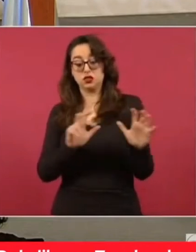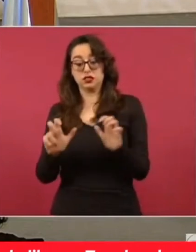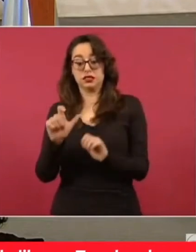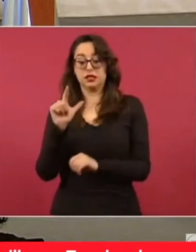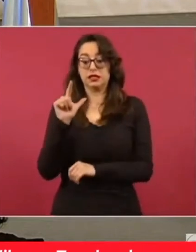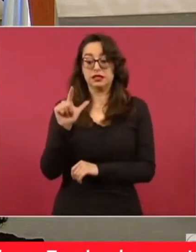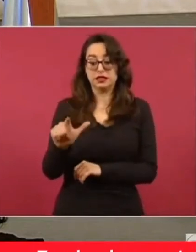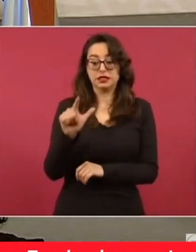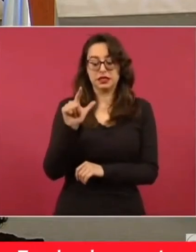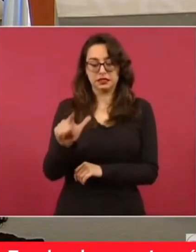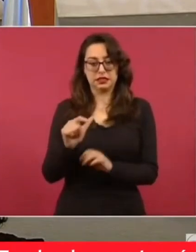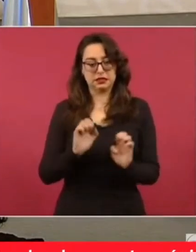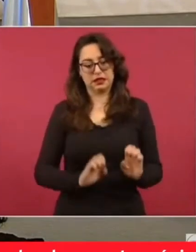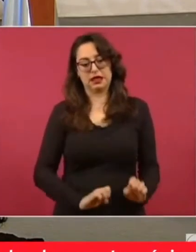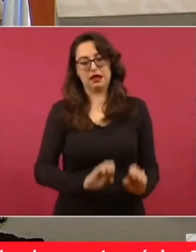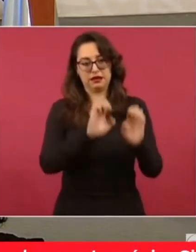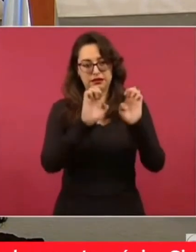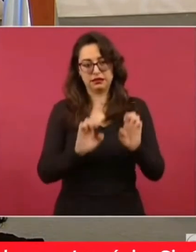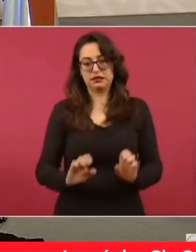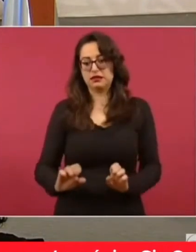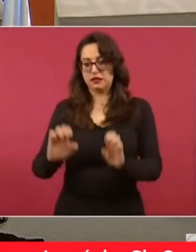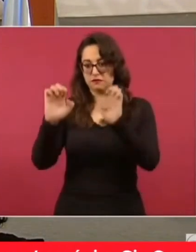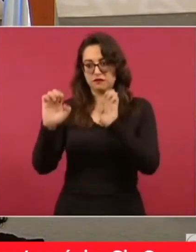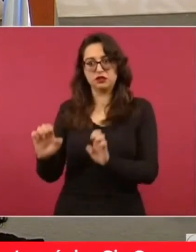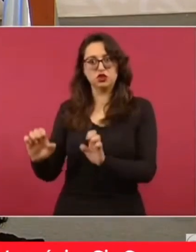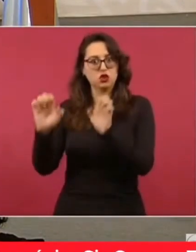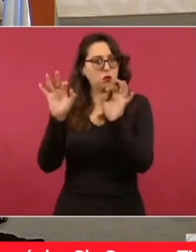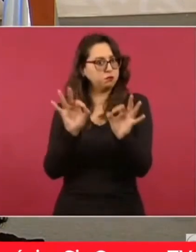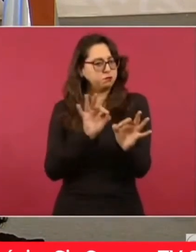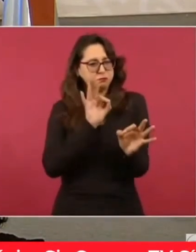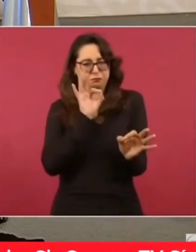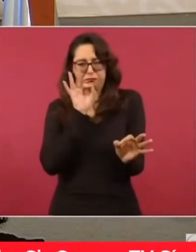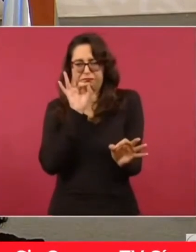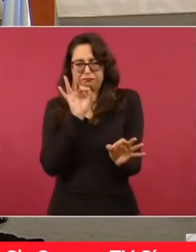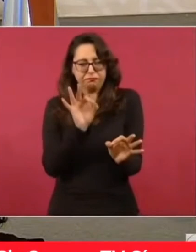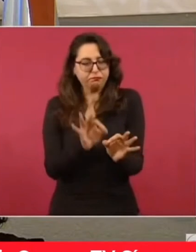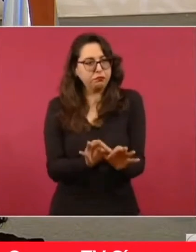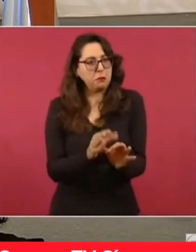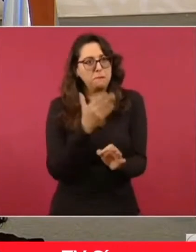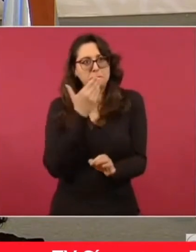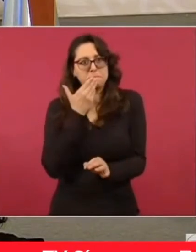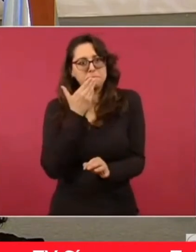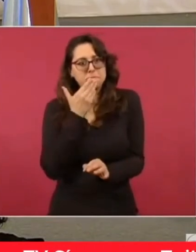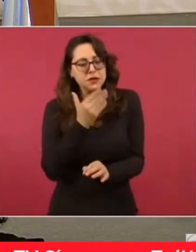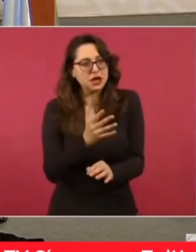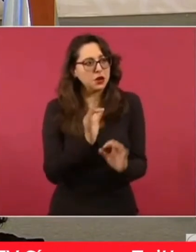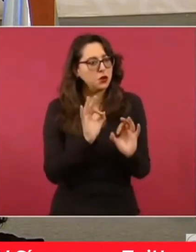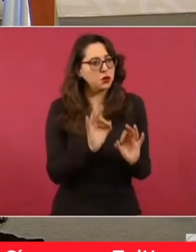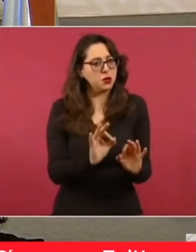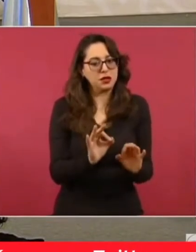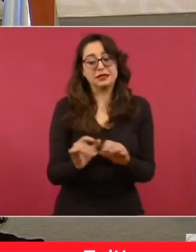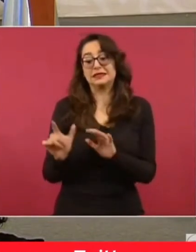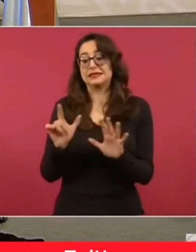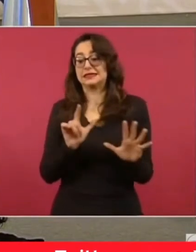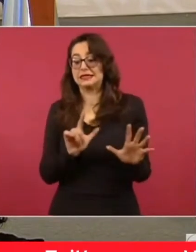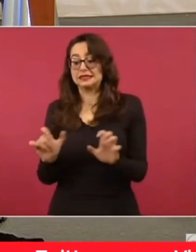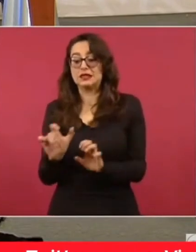1,817 bienes muebles relativamente íntegros que hemos recuperado y